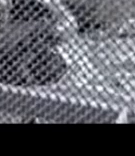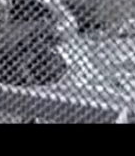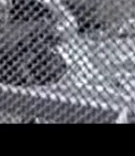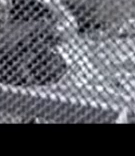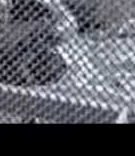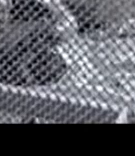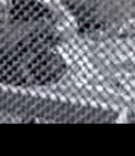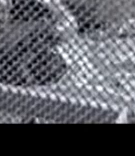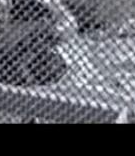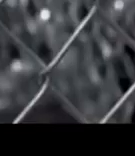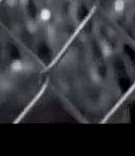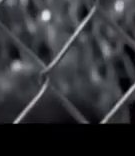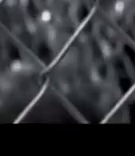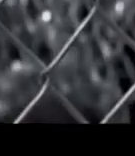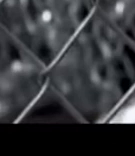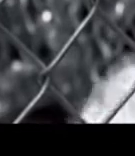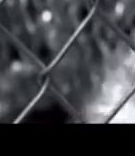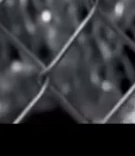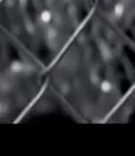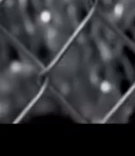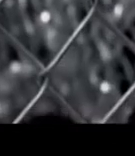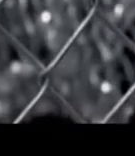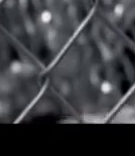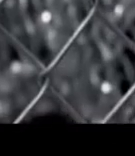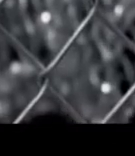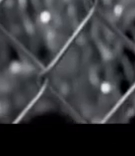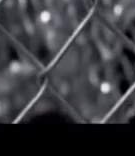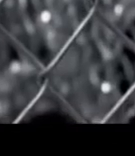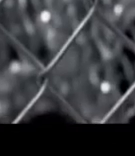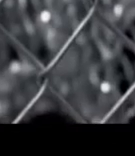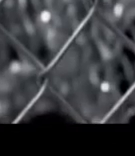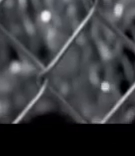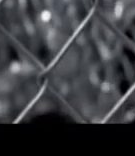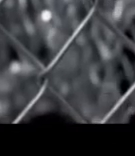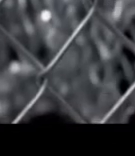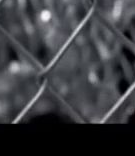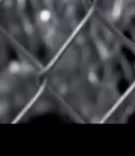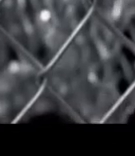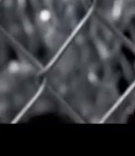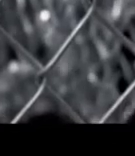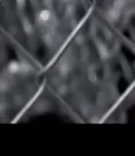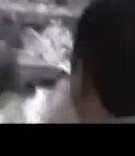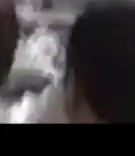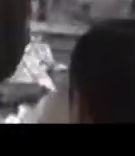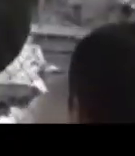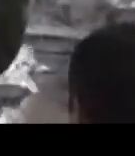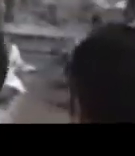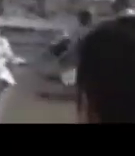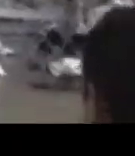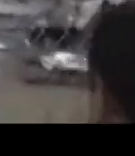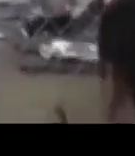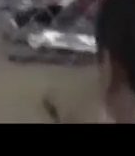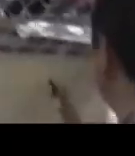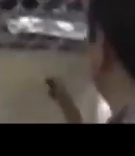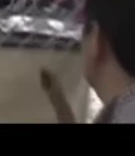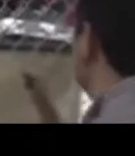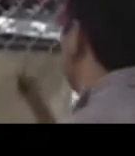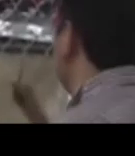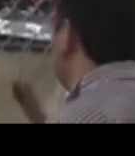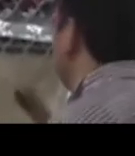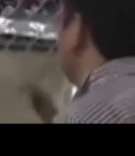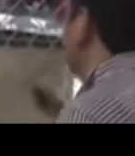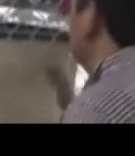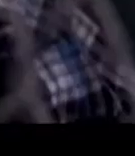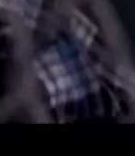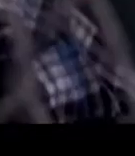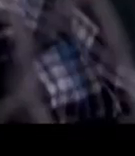a los jóvenes Dreamers, así como la construcción del muro fronterizo, pueden explicar el drama de los menores separados. Esta